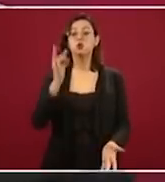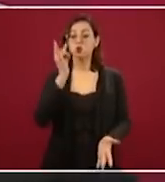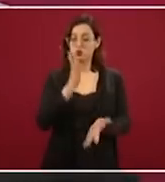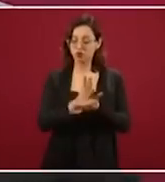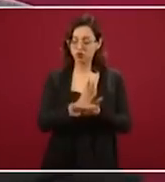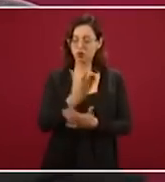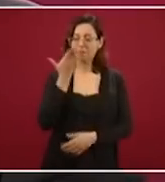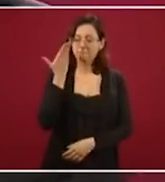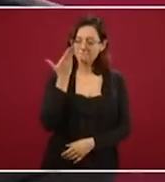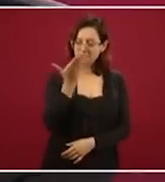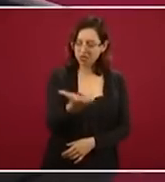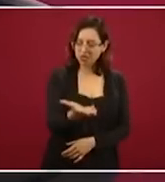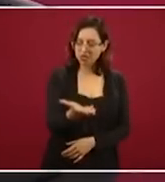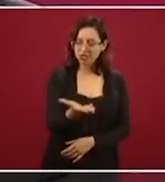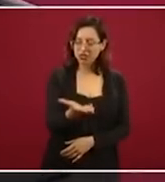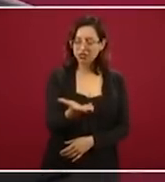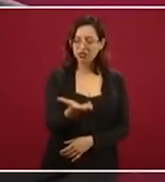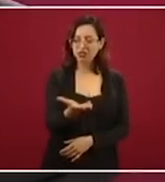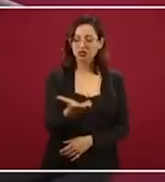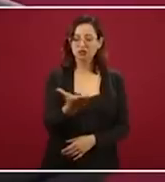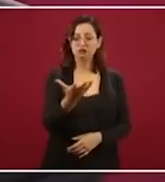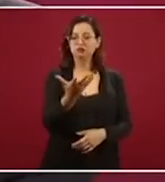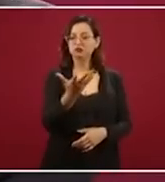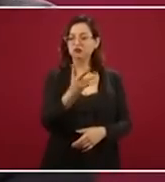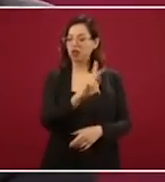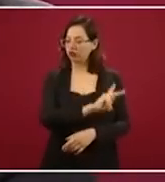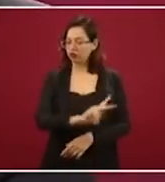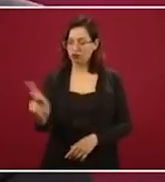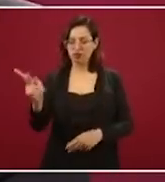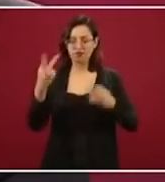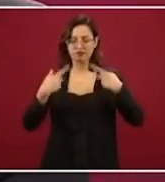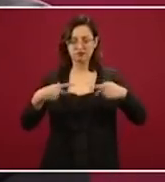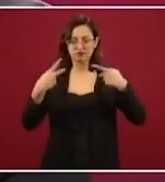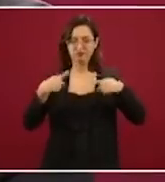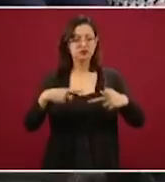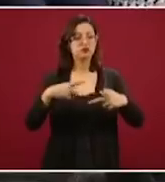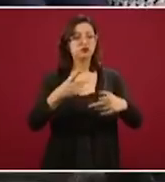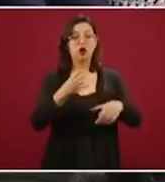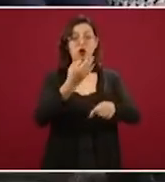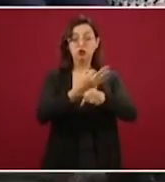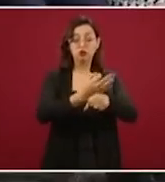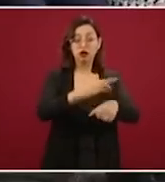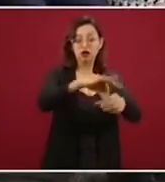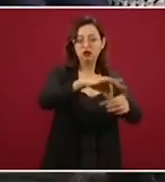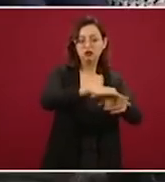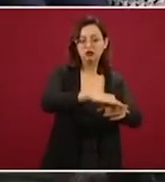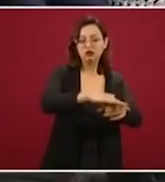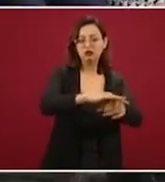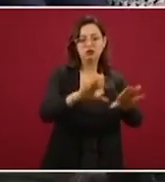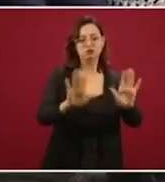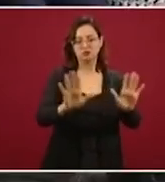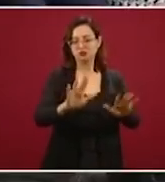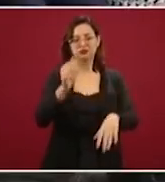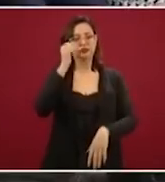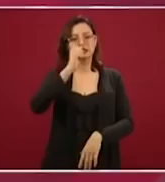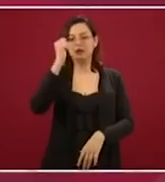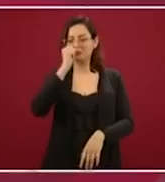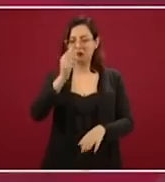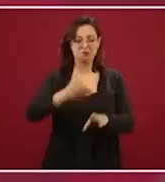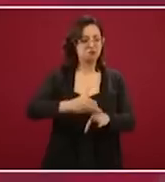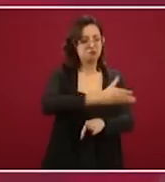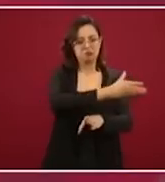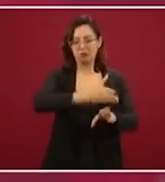eso no solo por las elecciones, sino en todo tiempo, en todo momento, es que respeten a México,